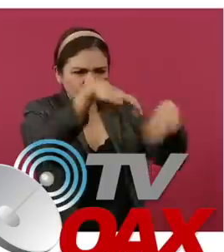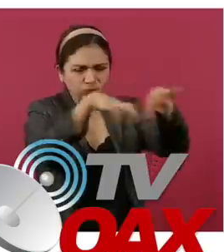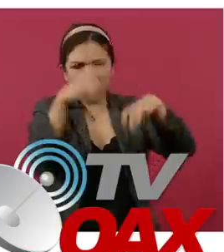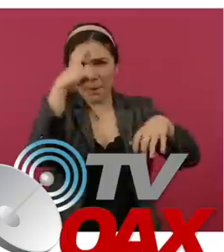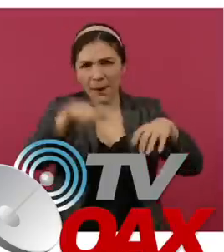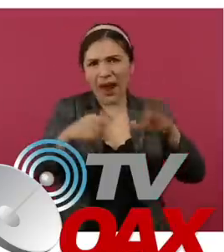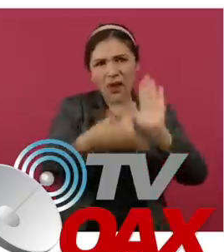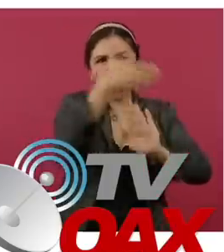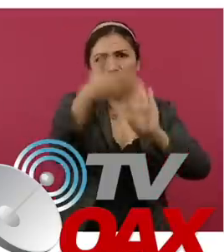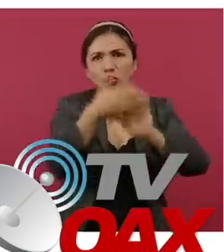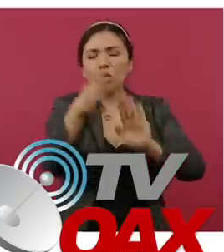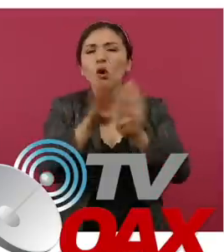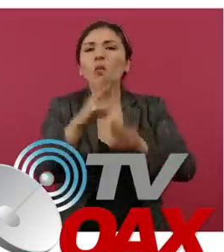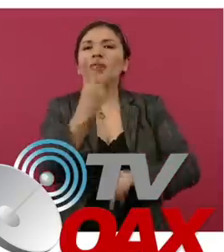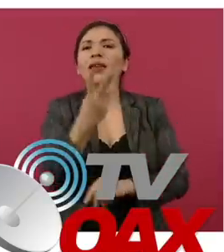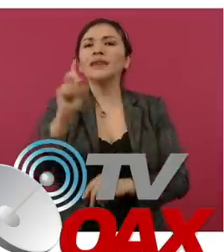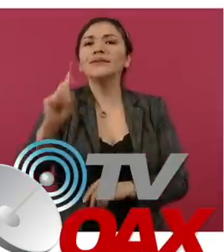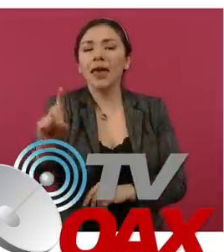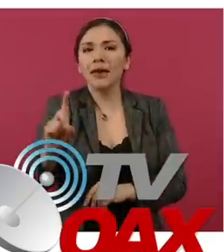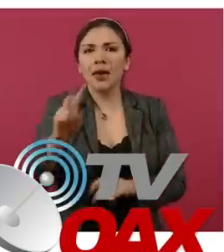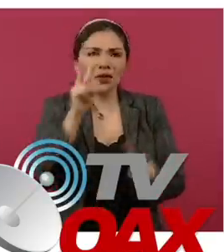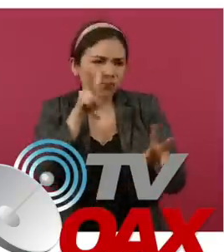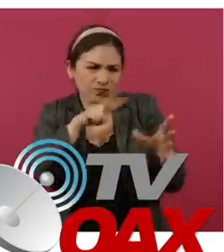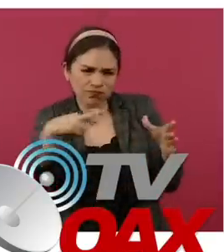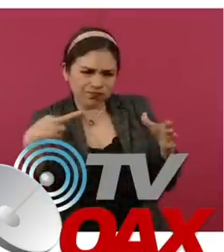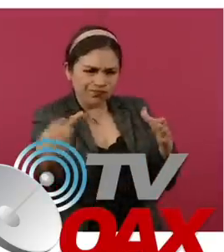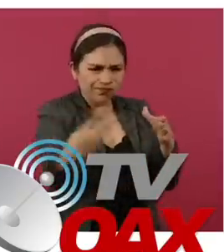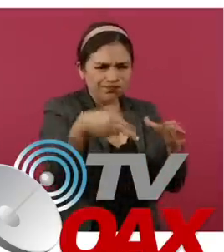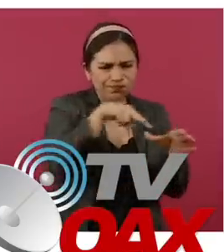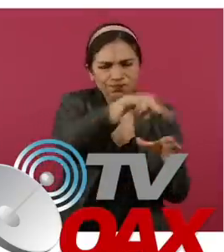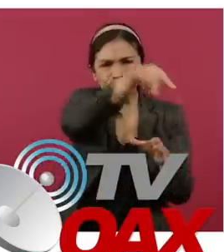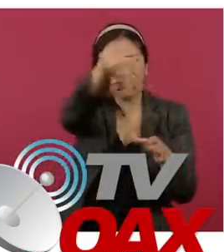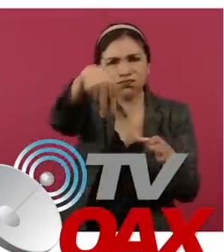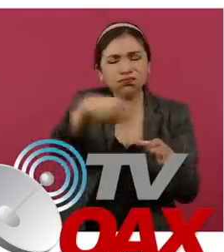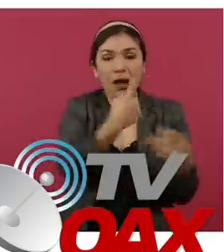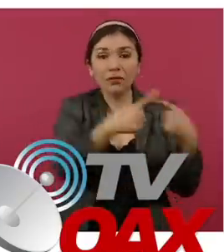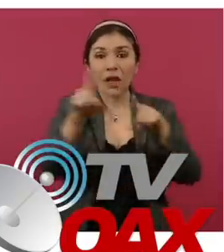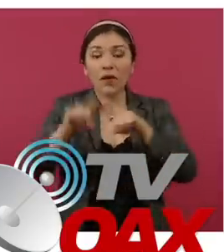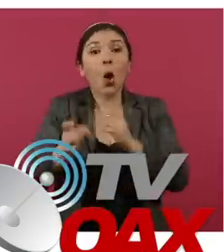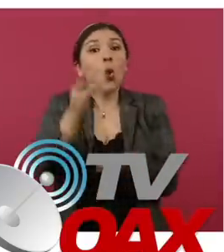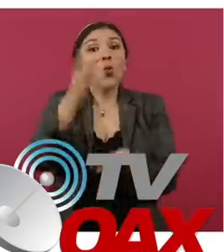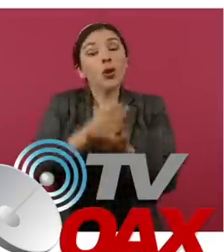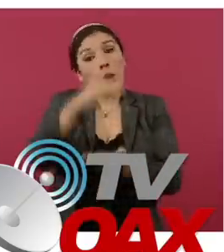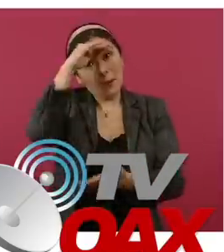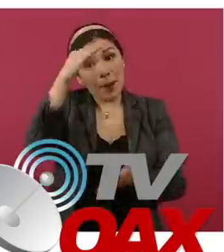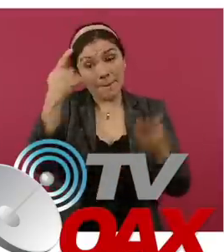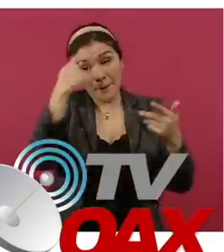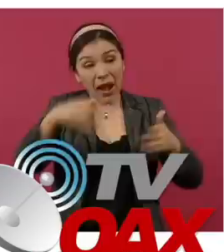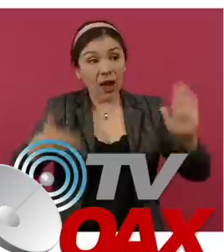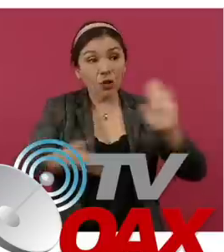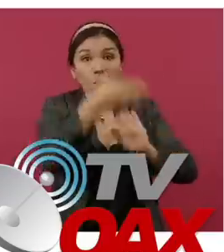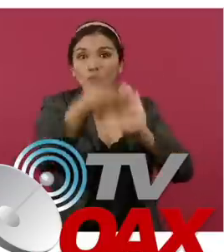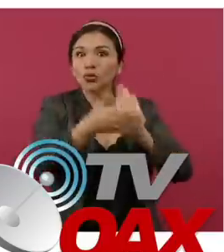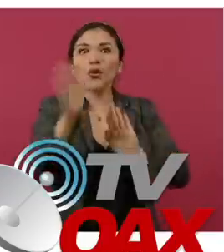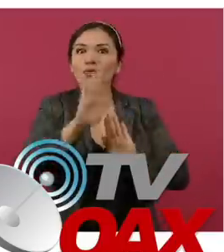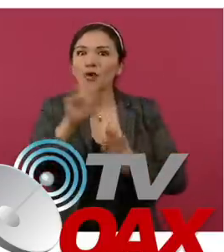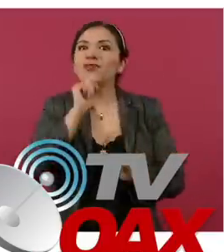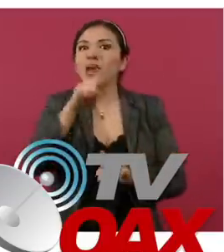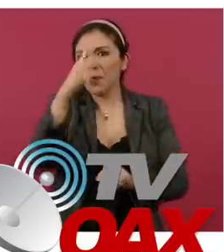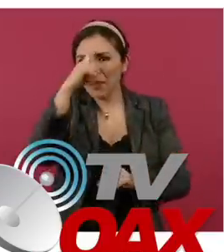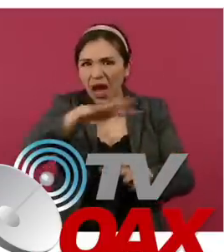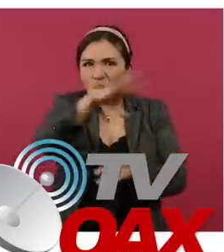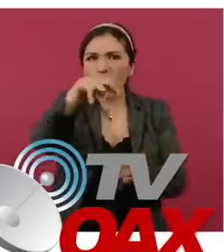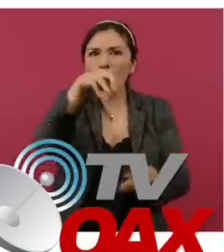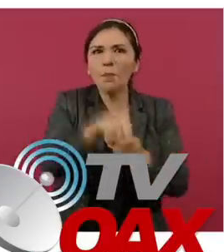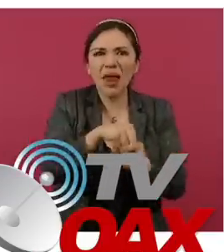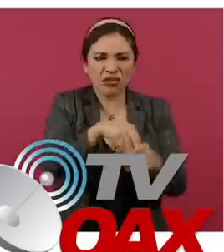en tercera dimensión, desde todos los ángulos y no solamente en la parte constructiva, sino en la integración